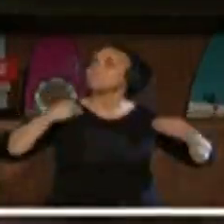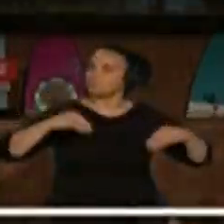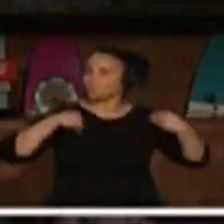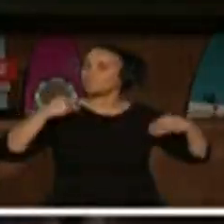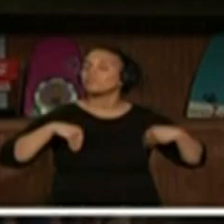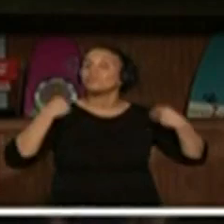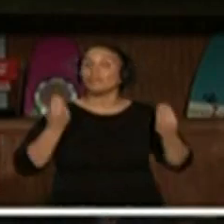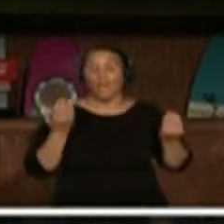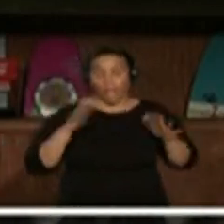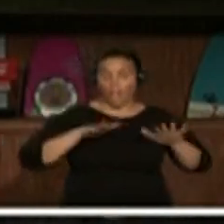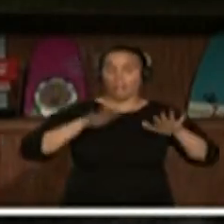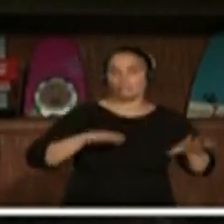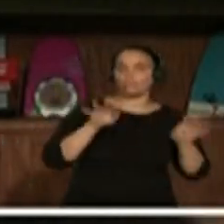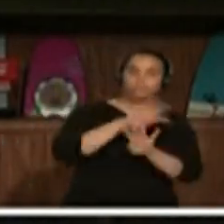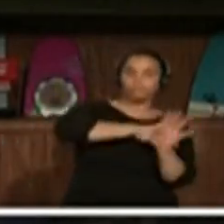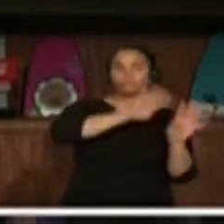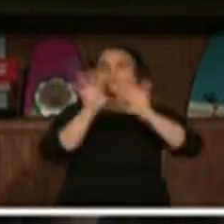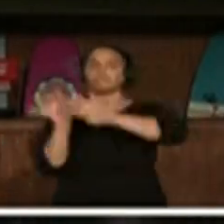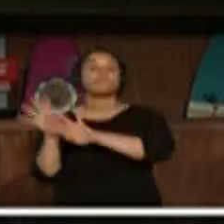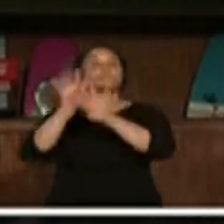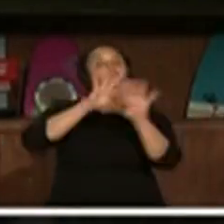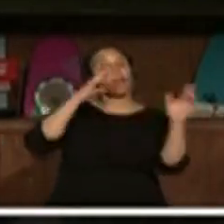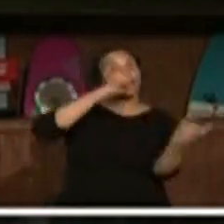disfrutar. Aquí están, un año